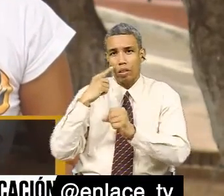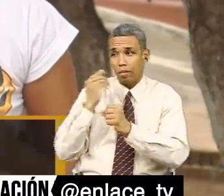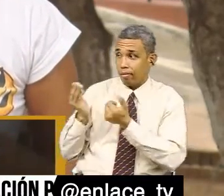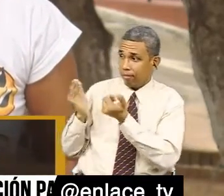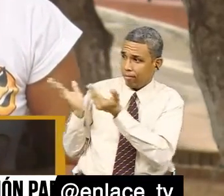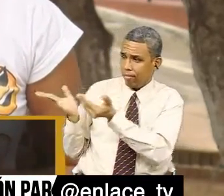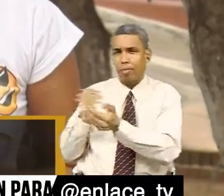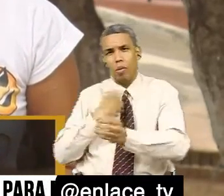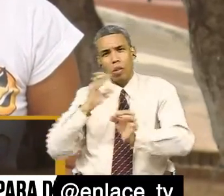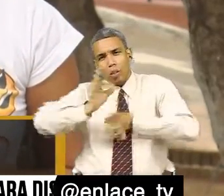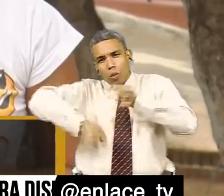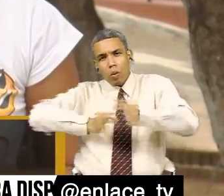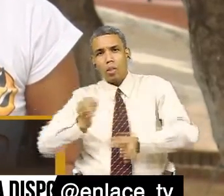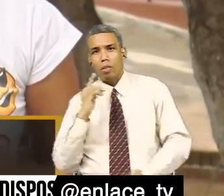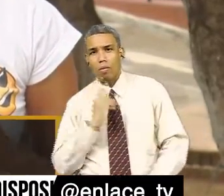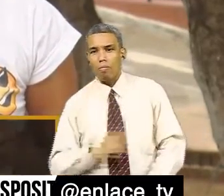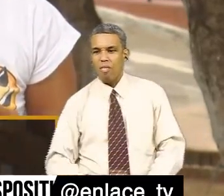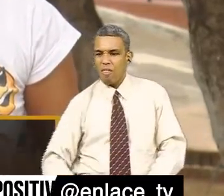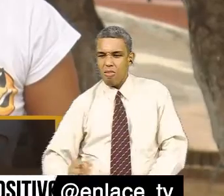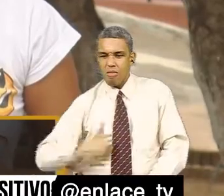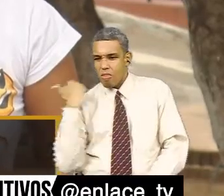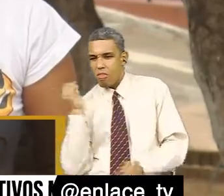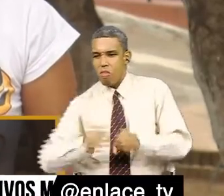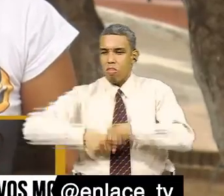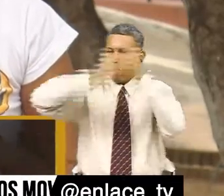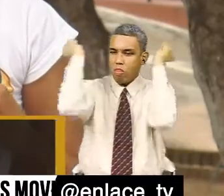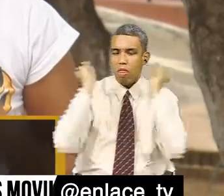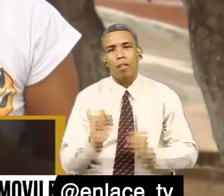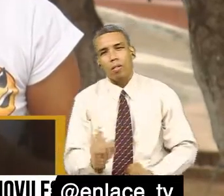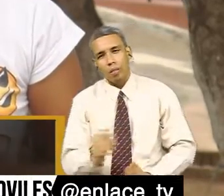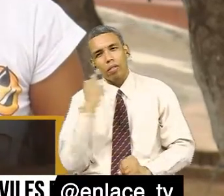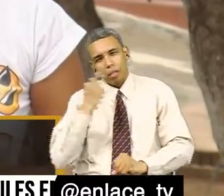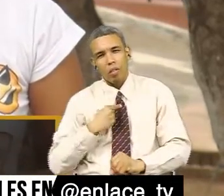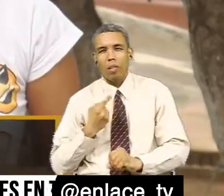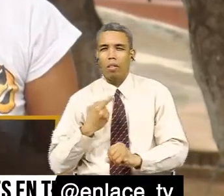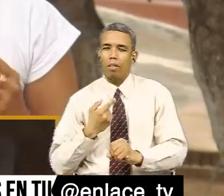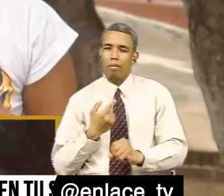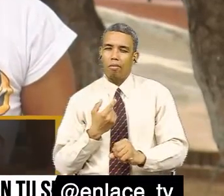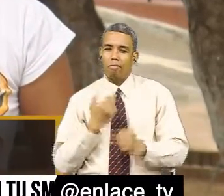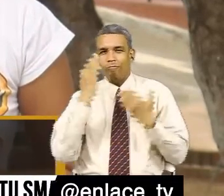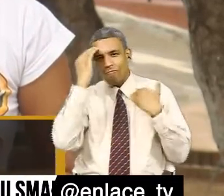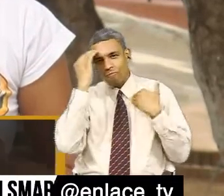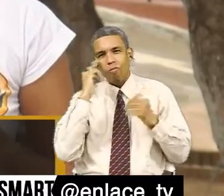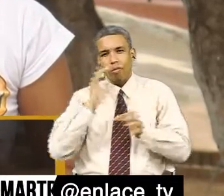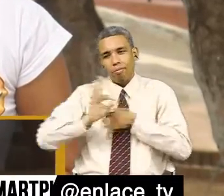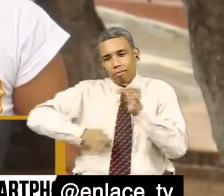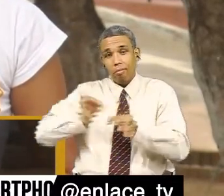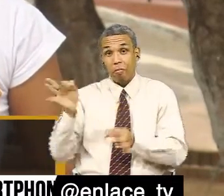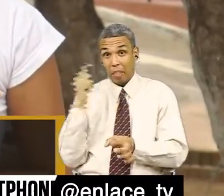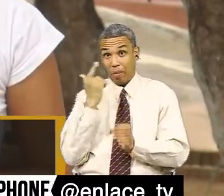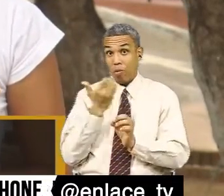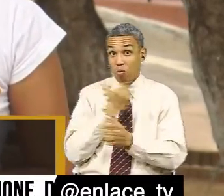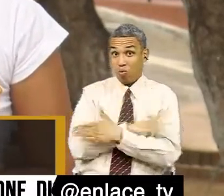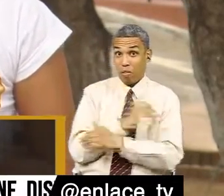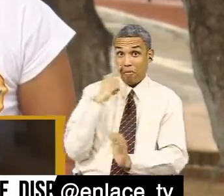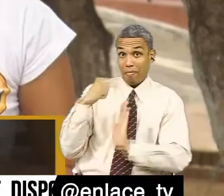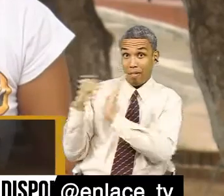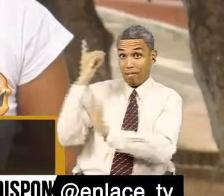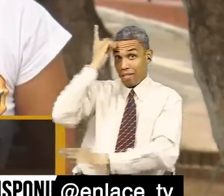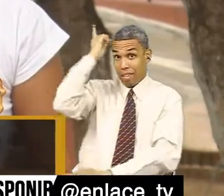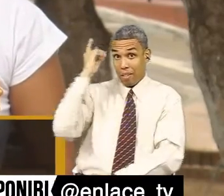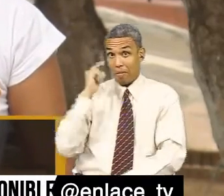a cuidarlo, a seguirlo fortaleciendo. En el cuidar a nosotros, va a ver que el señor alcalde nos ayude más adelante con